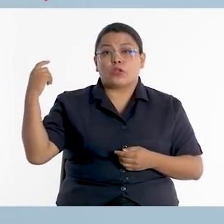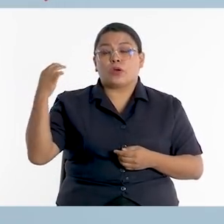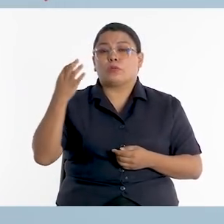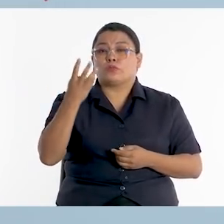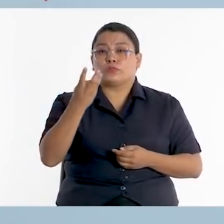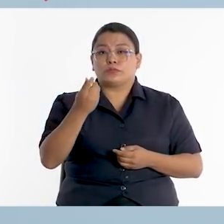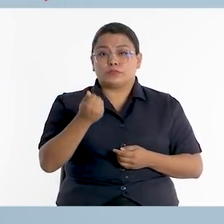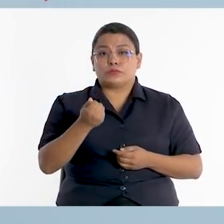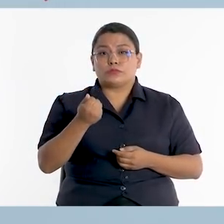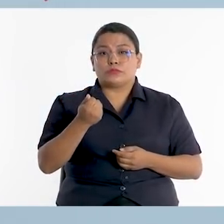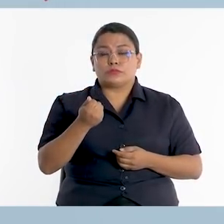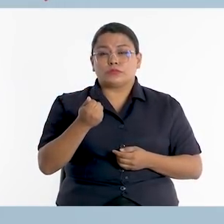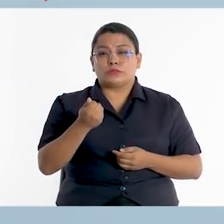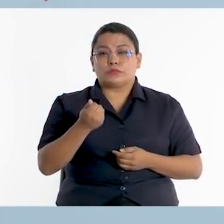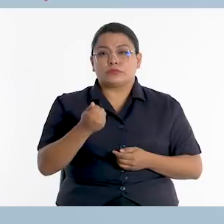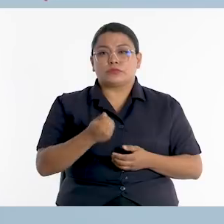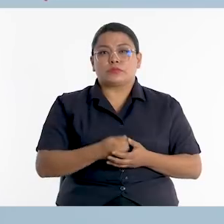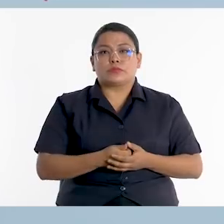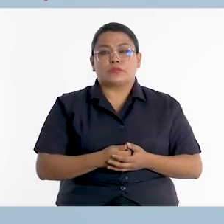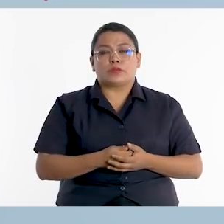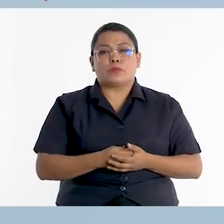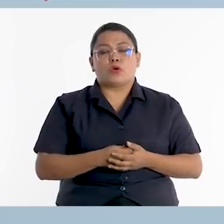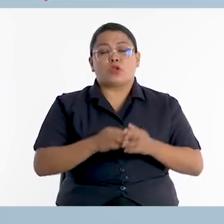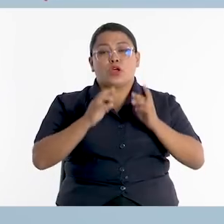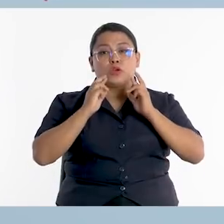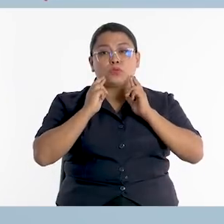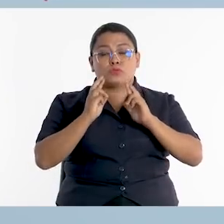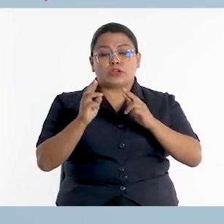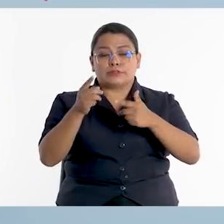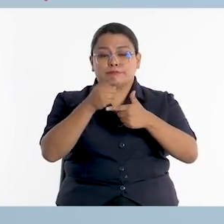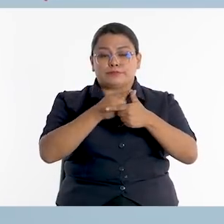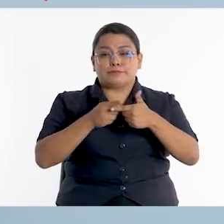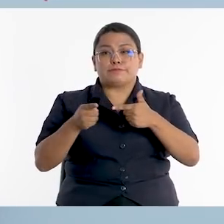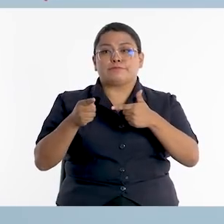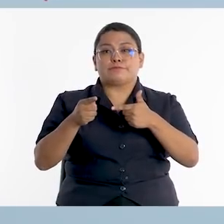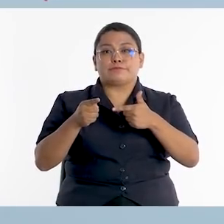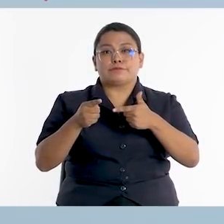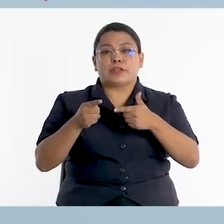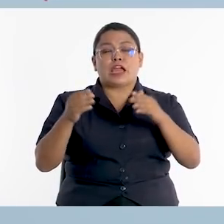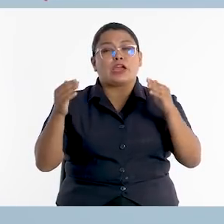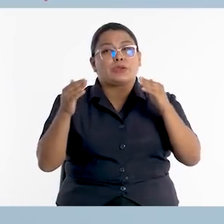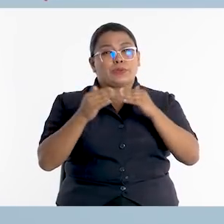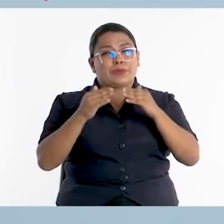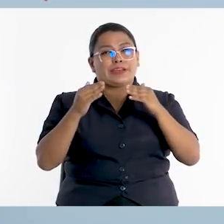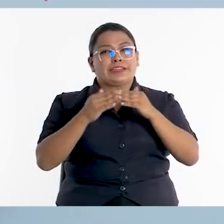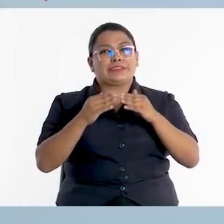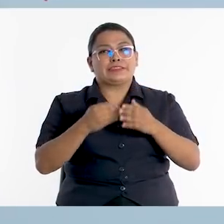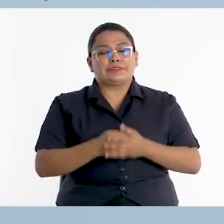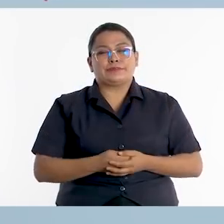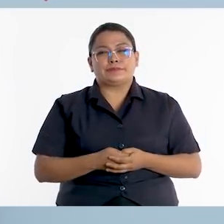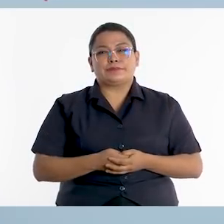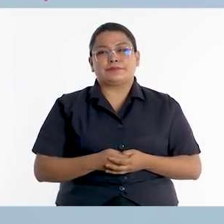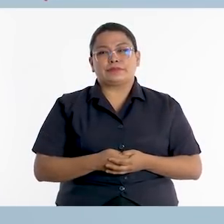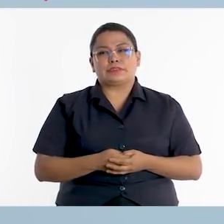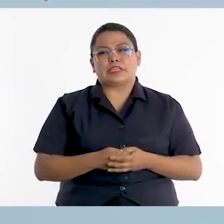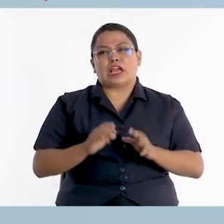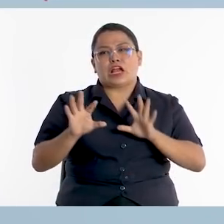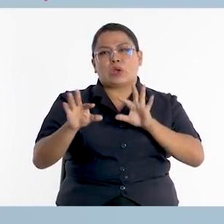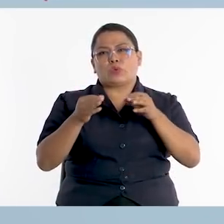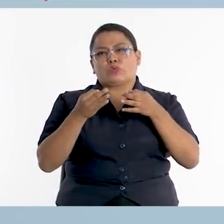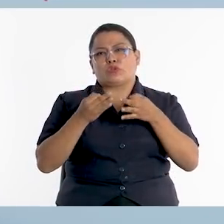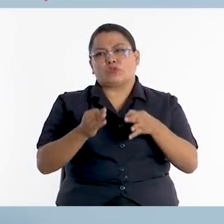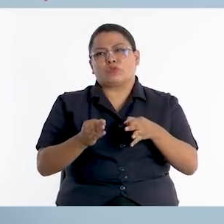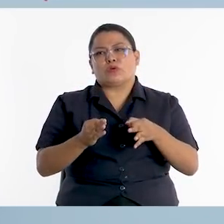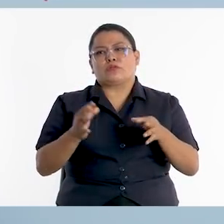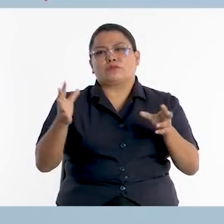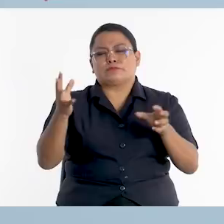estas cantidades, por ser el cociente de una división, son iguales. Así que de alguna manera